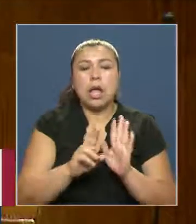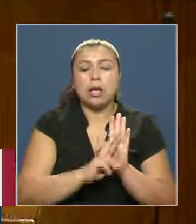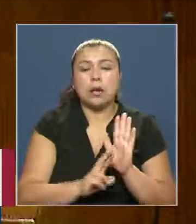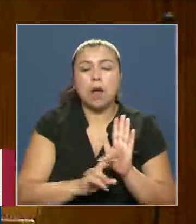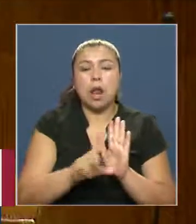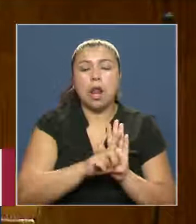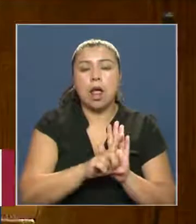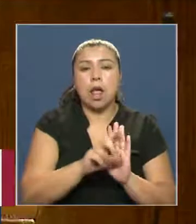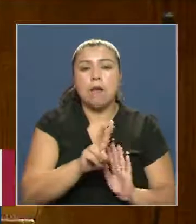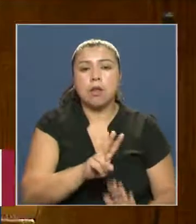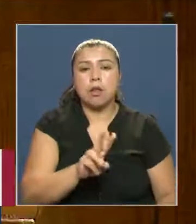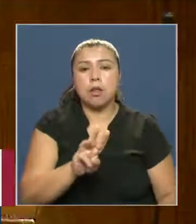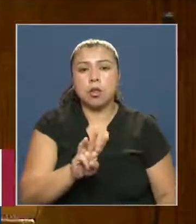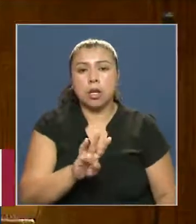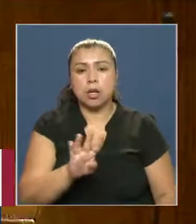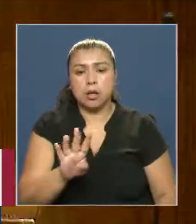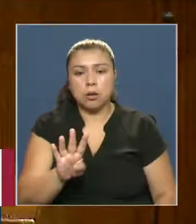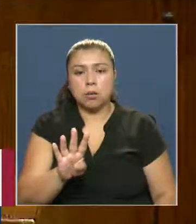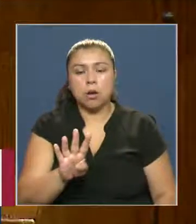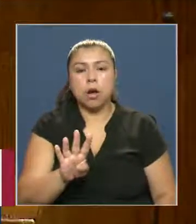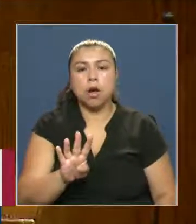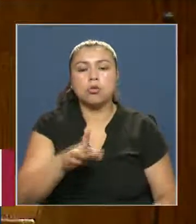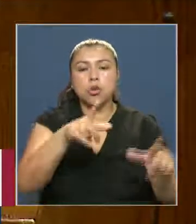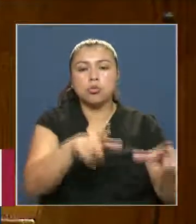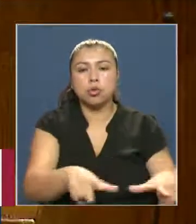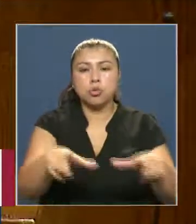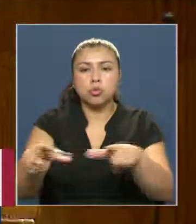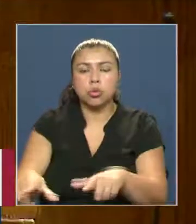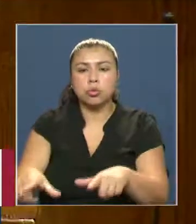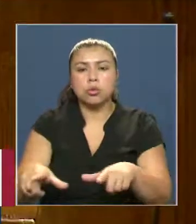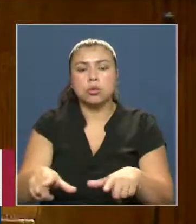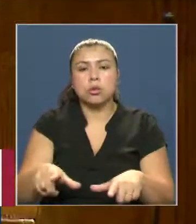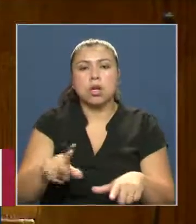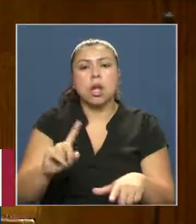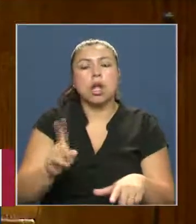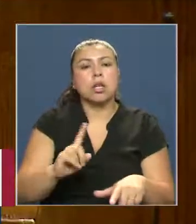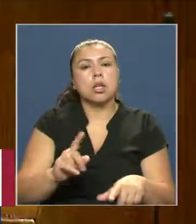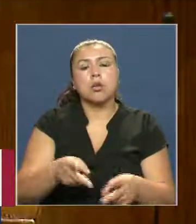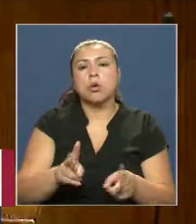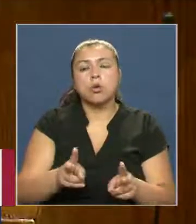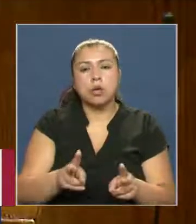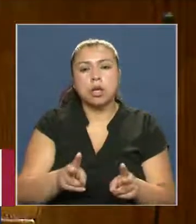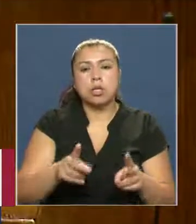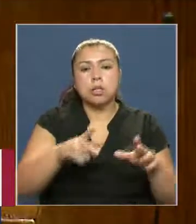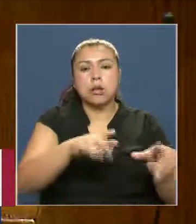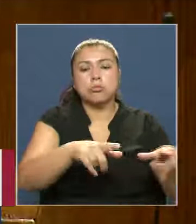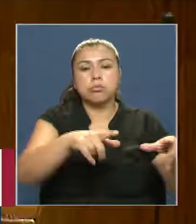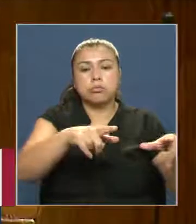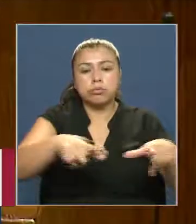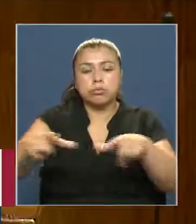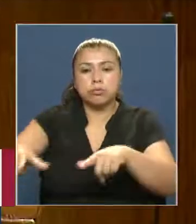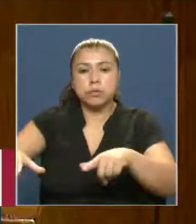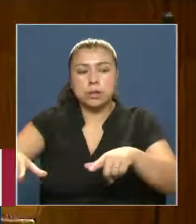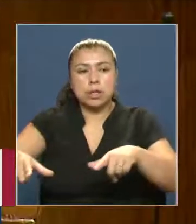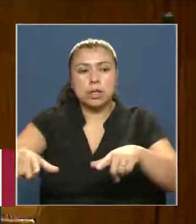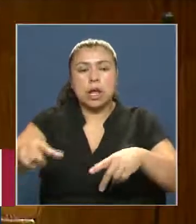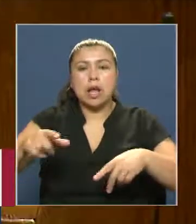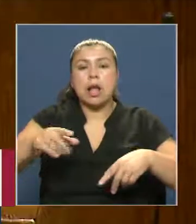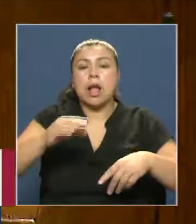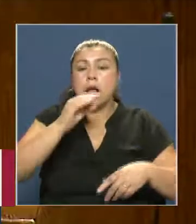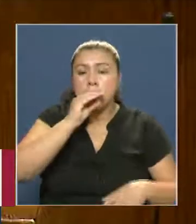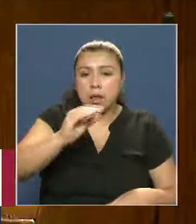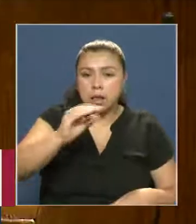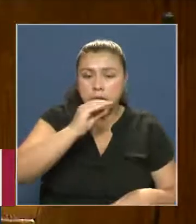Ley 20.234 los asentamientos irregulares emplazados en áreas urbanas, de extensión urbana y